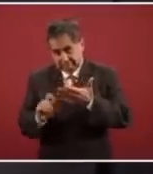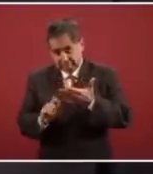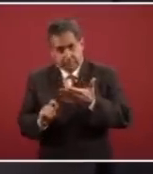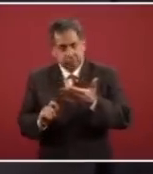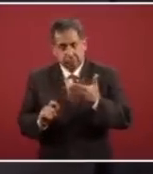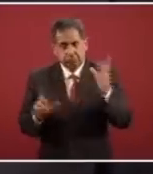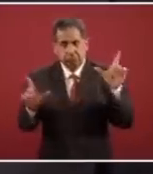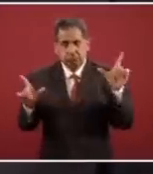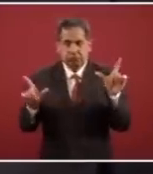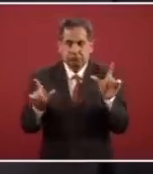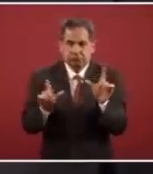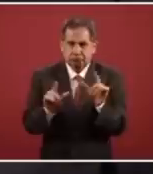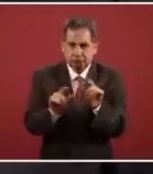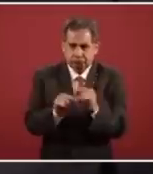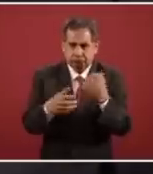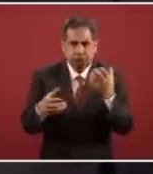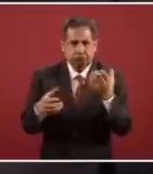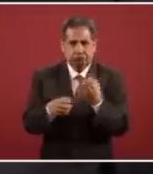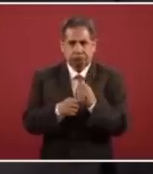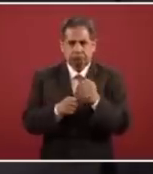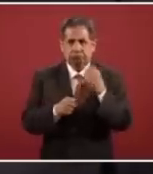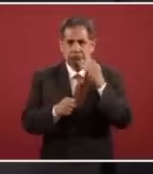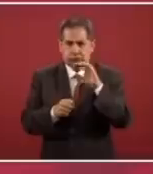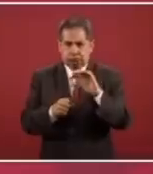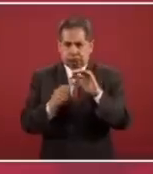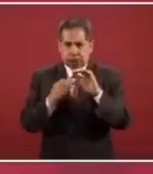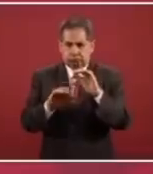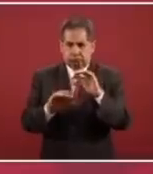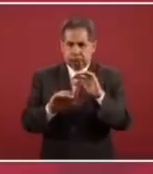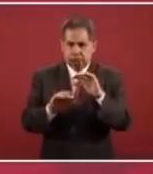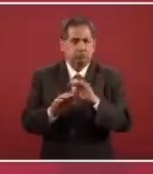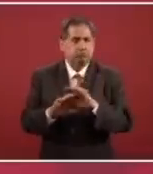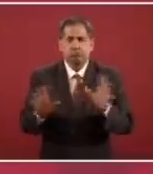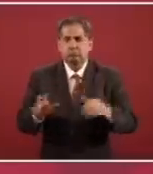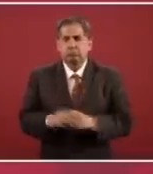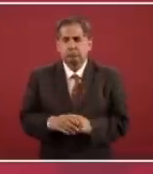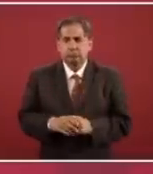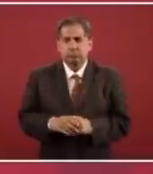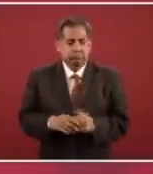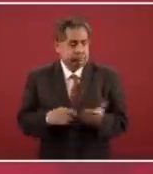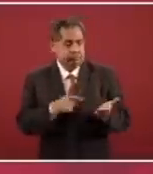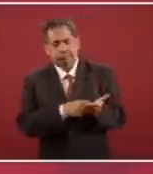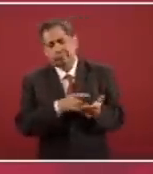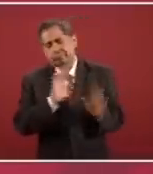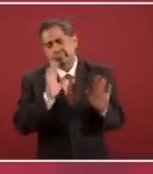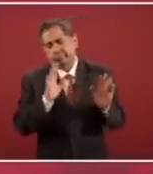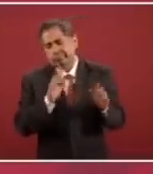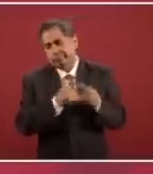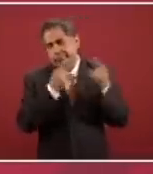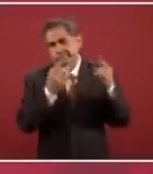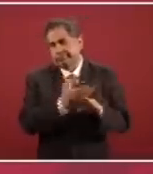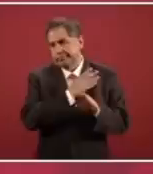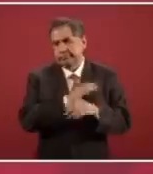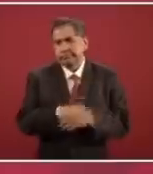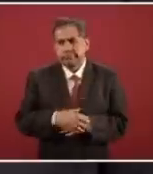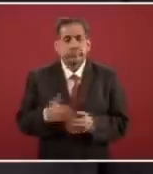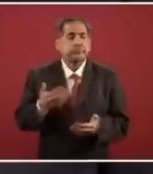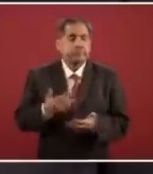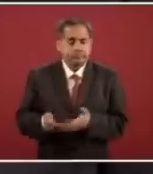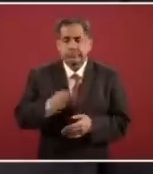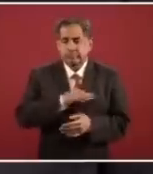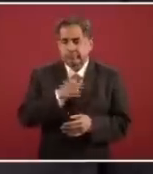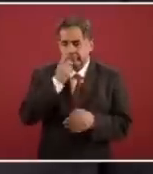un anexo extenso. Ya va a quedar para la historia Eso. Ahora lo puedo decir